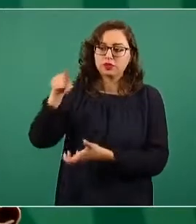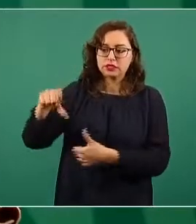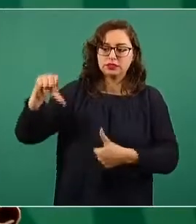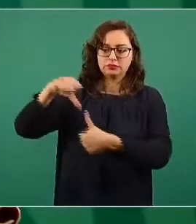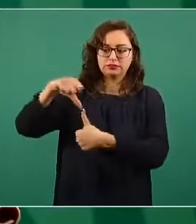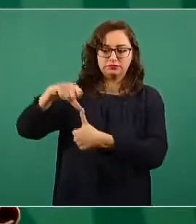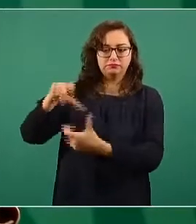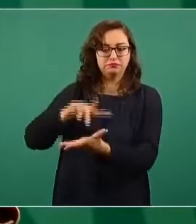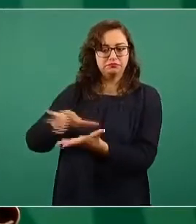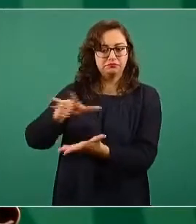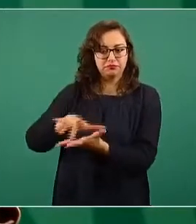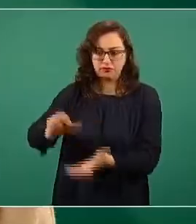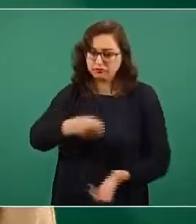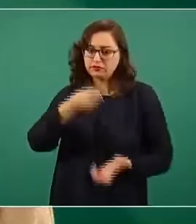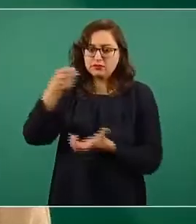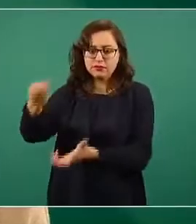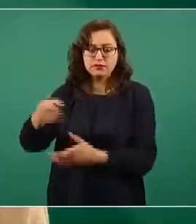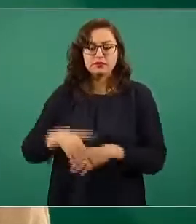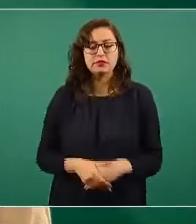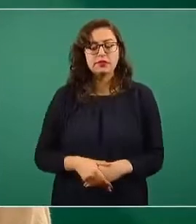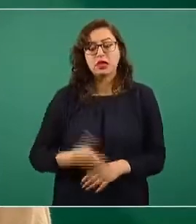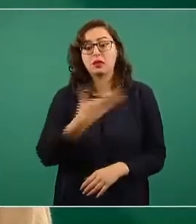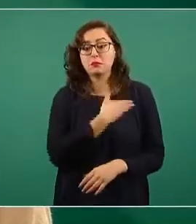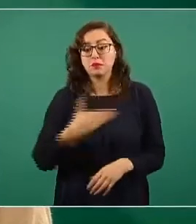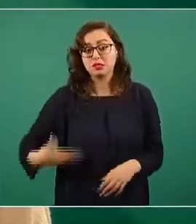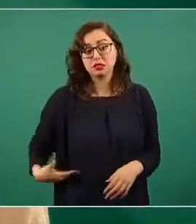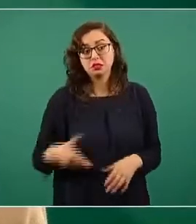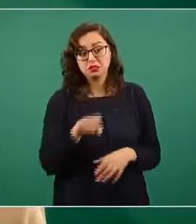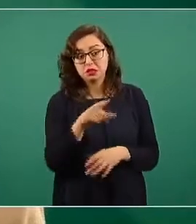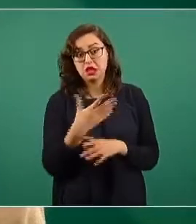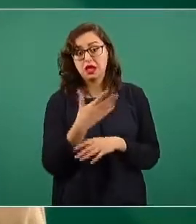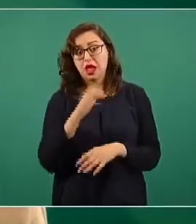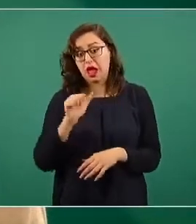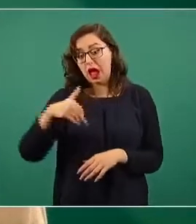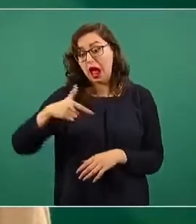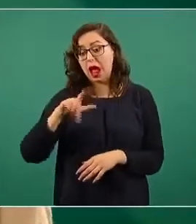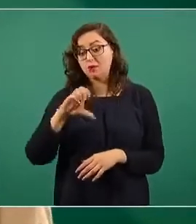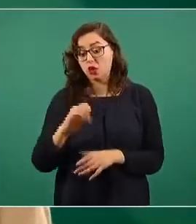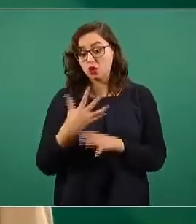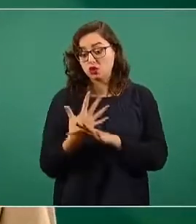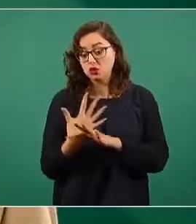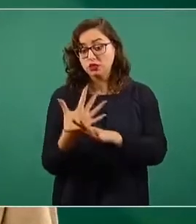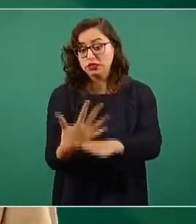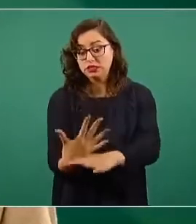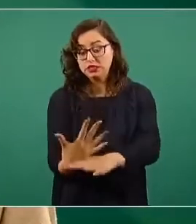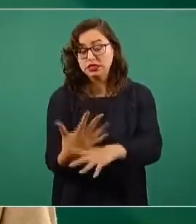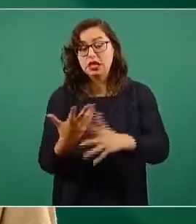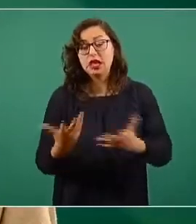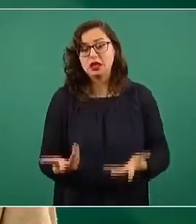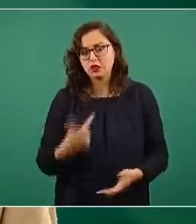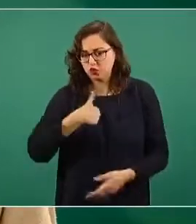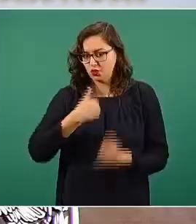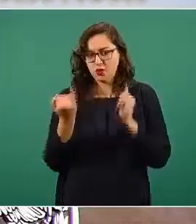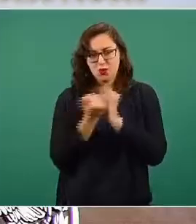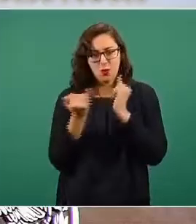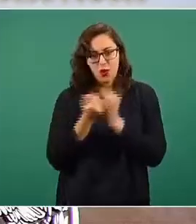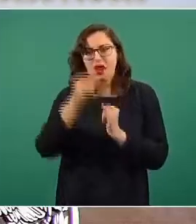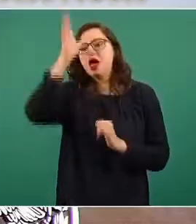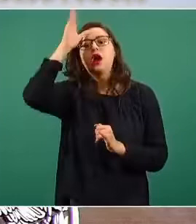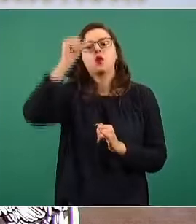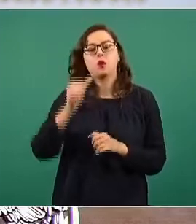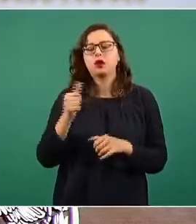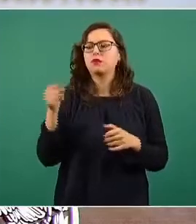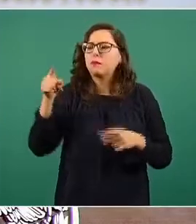el presidente ha sostenido, y yo comparto plenamente su postura, que hay que atender las causas siempre que provocan